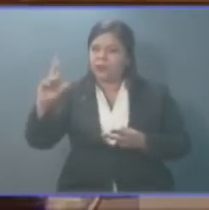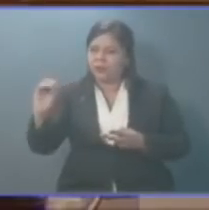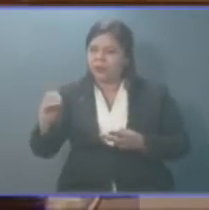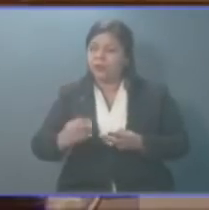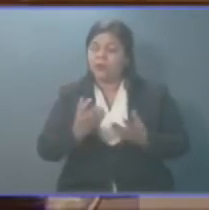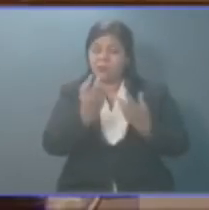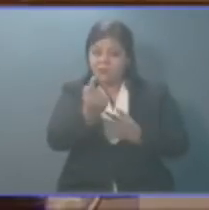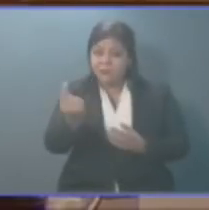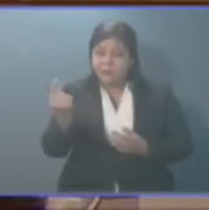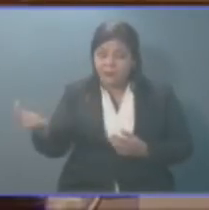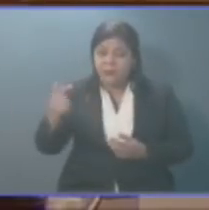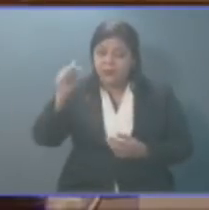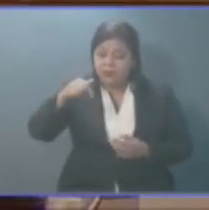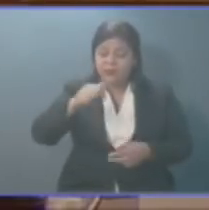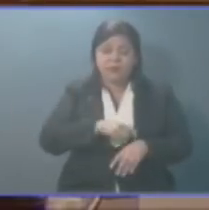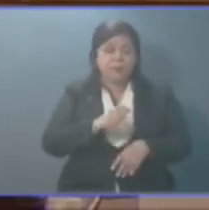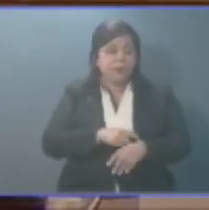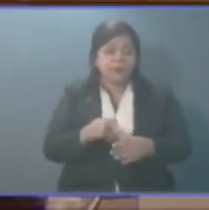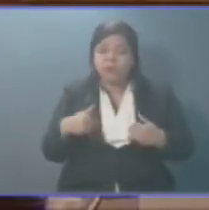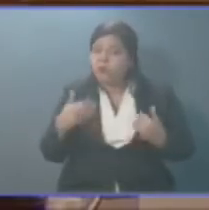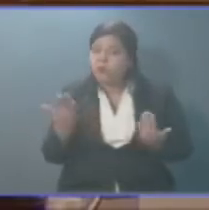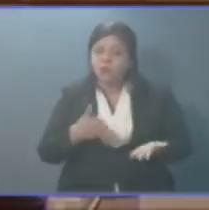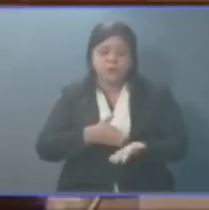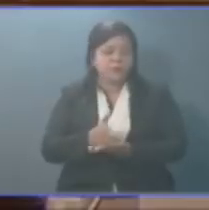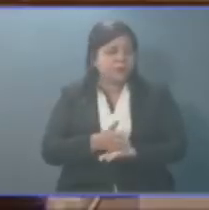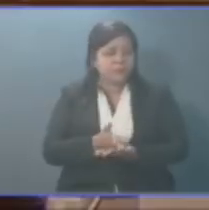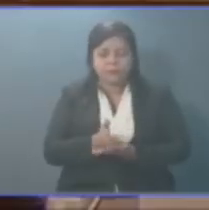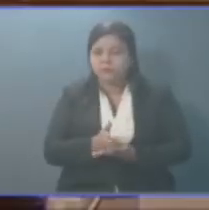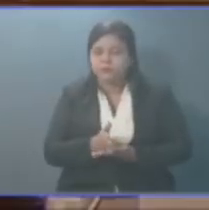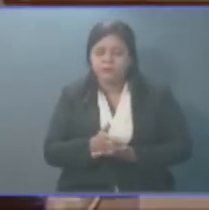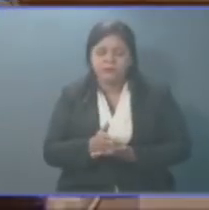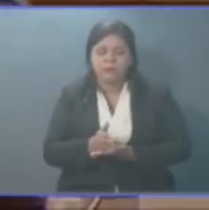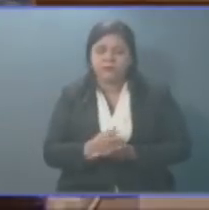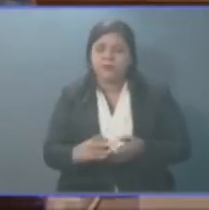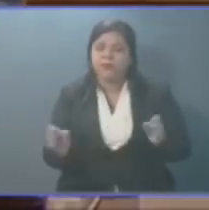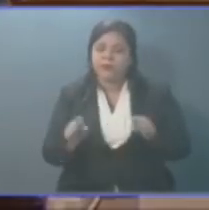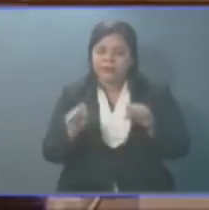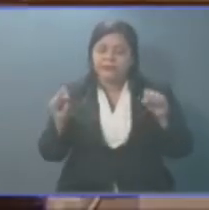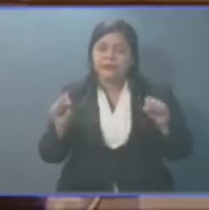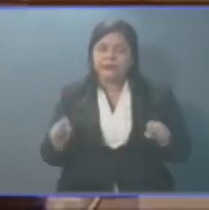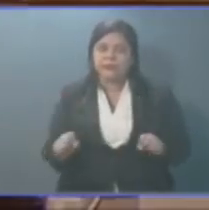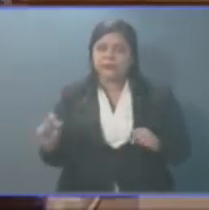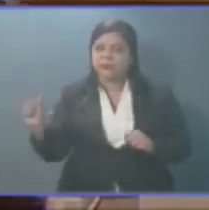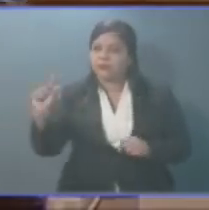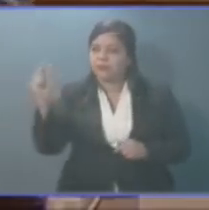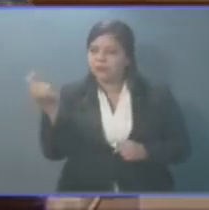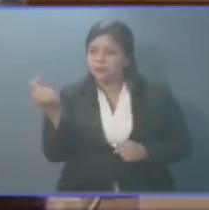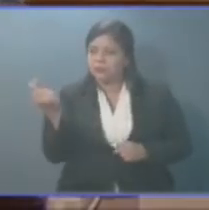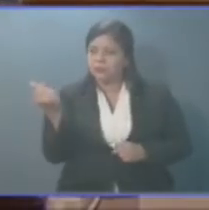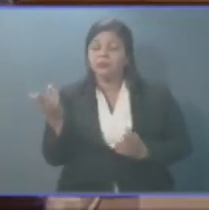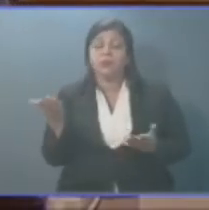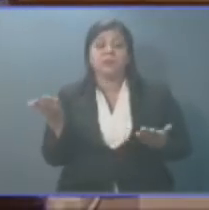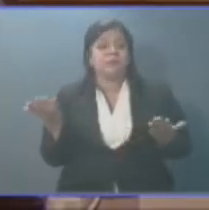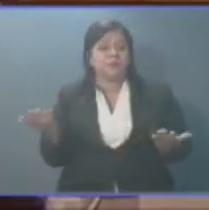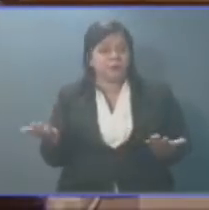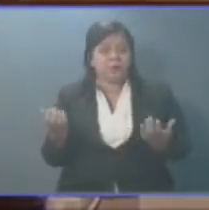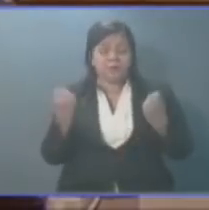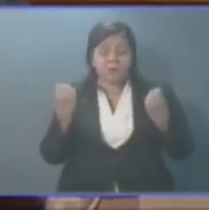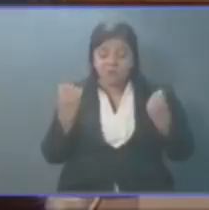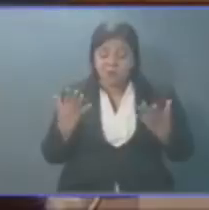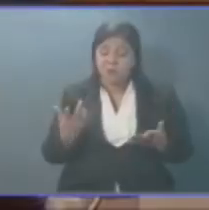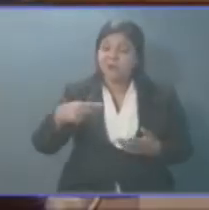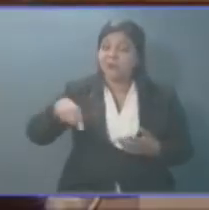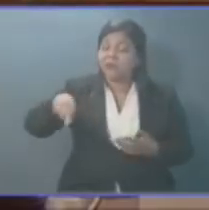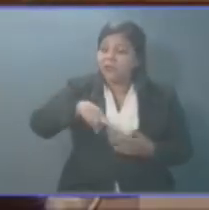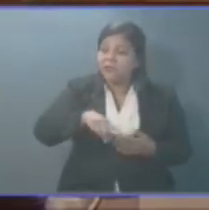personas y trabajadores que hoy por hoy no tienen acceso a un sistema crediticio, porque muchos de estos infractores